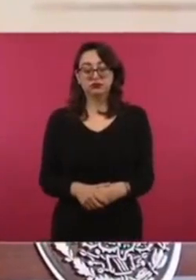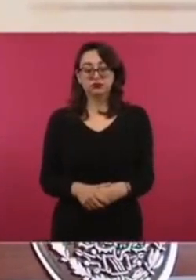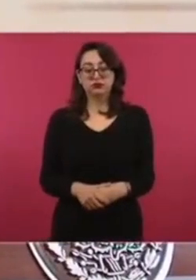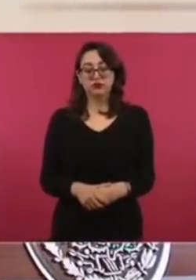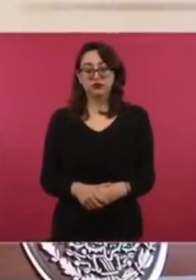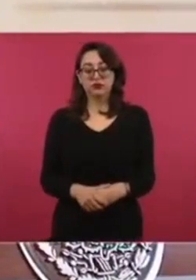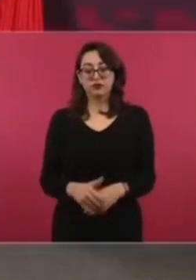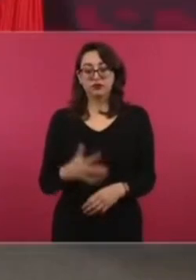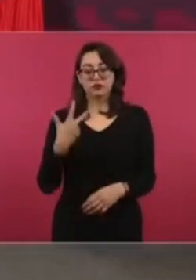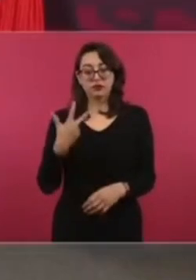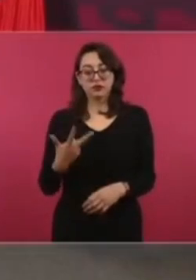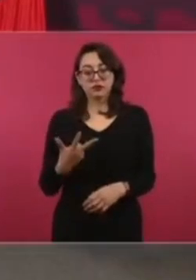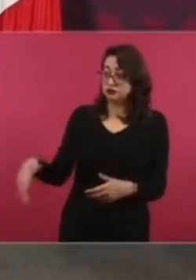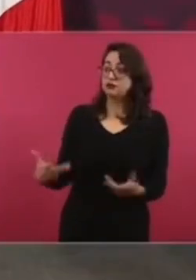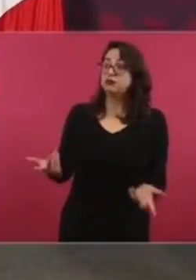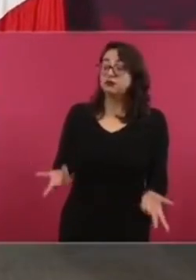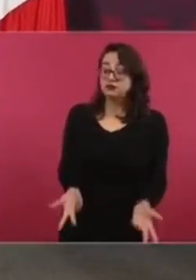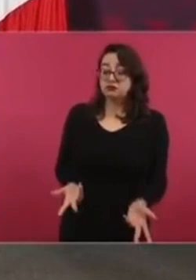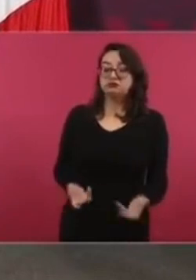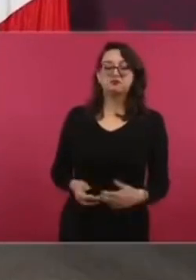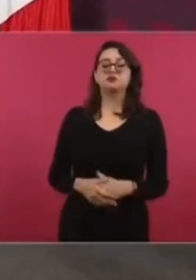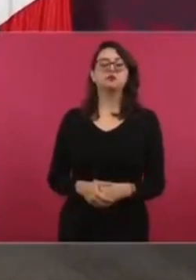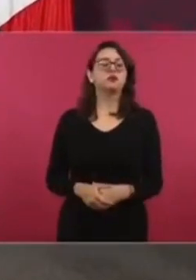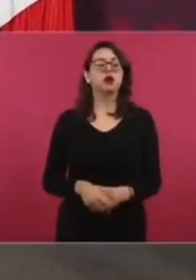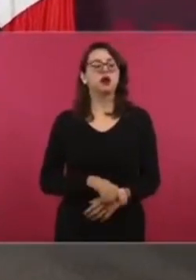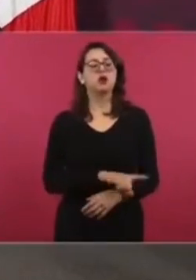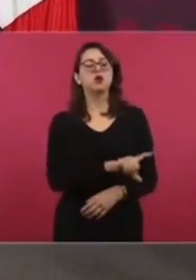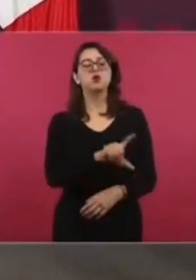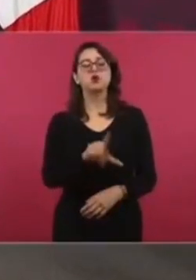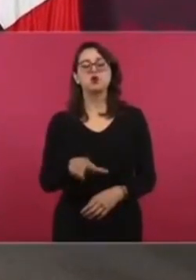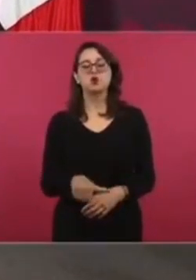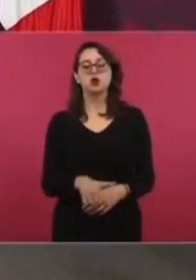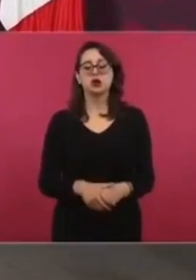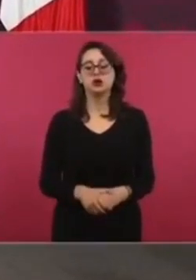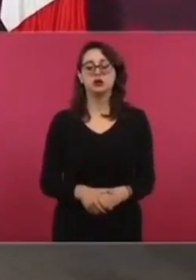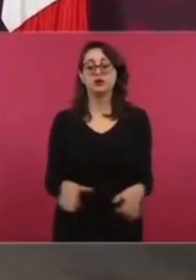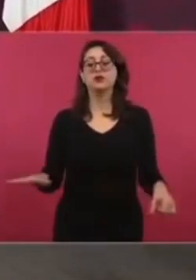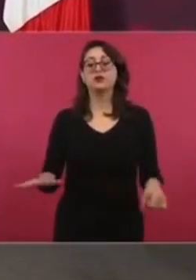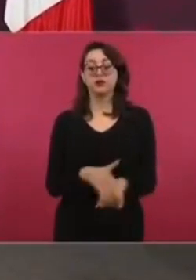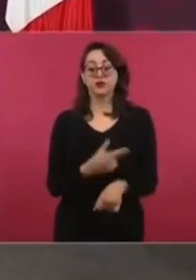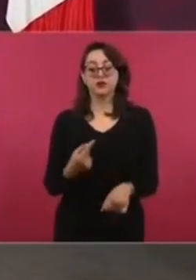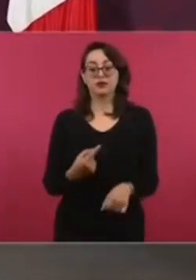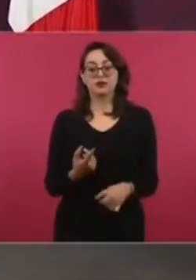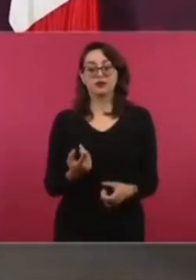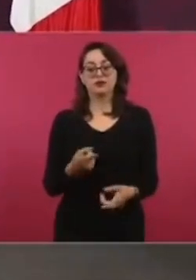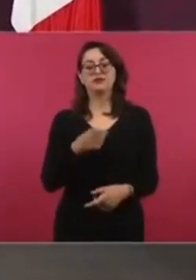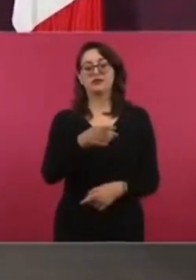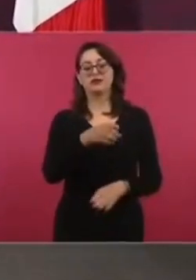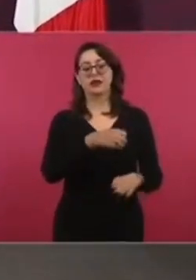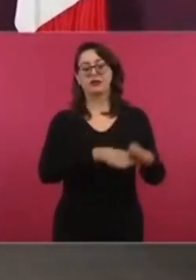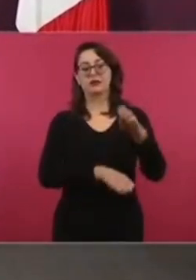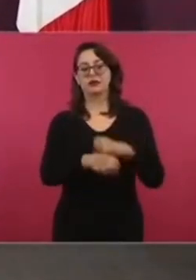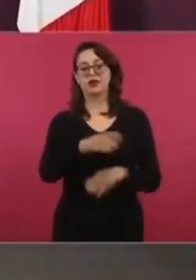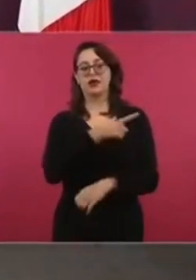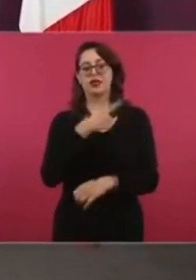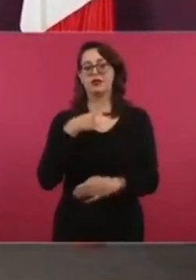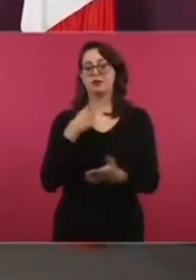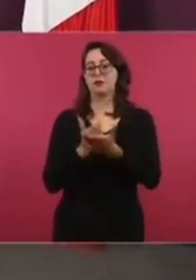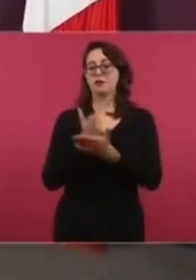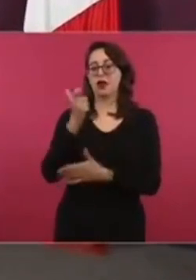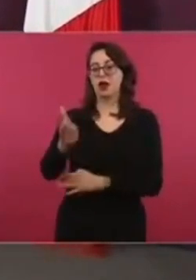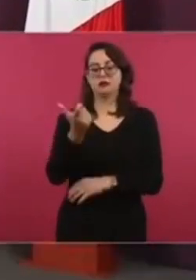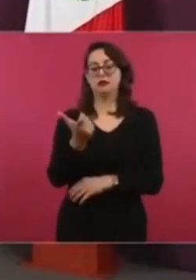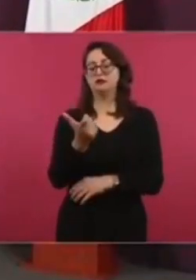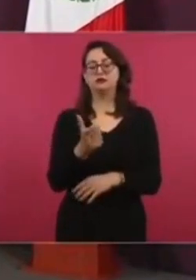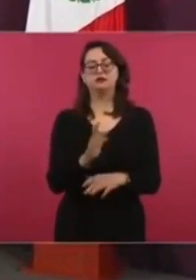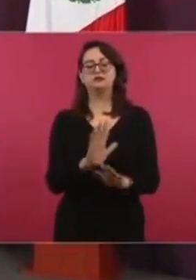meses y no resuelve porque se trata de 25 mil millones de